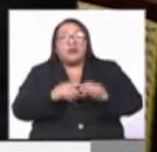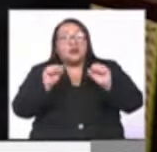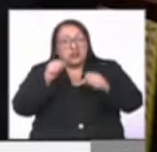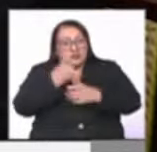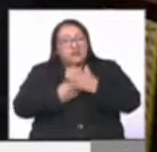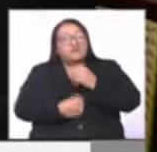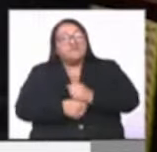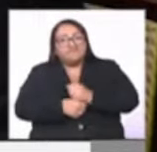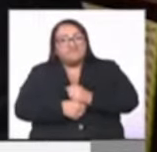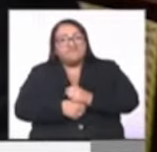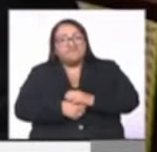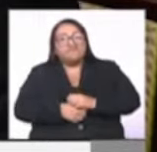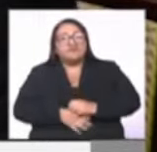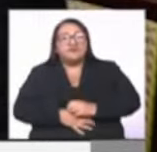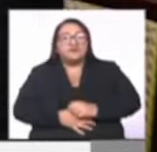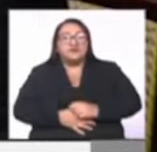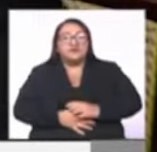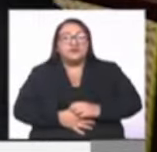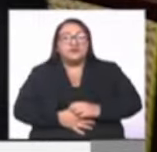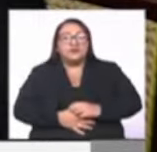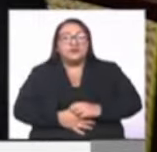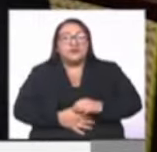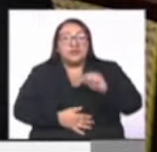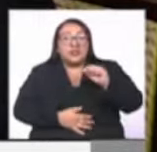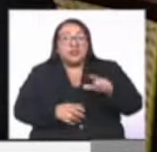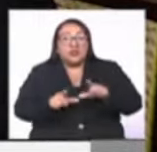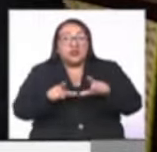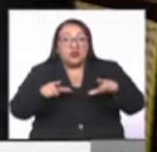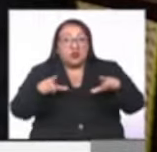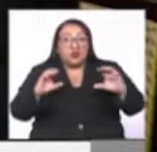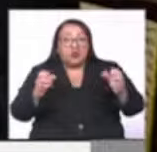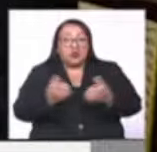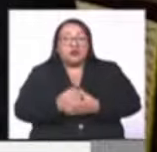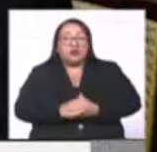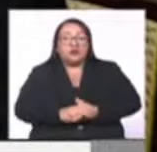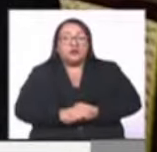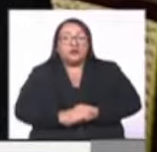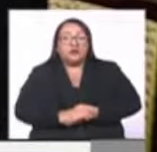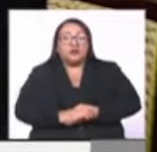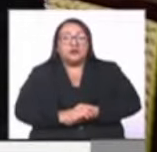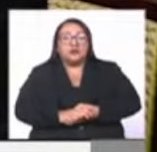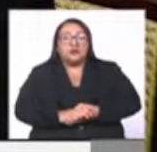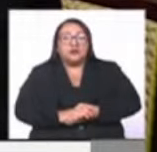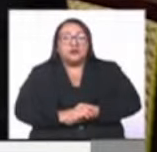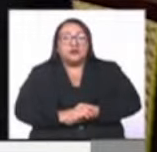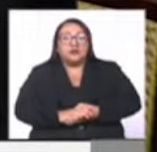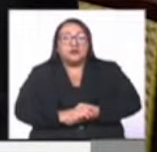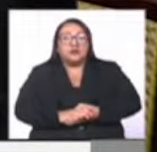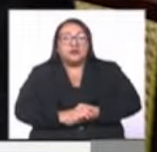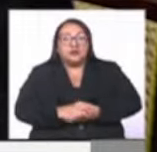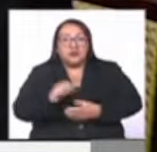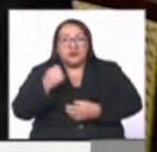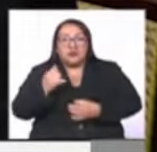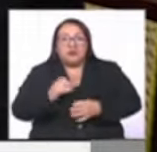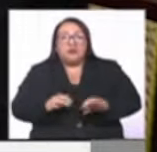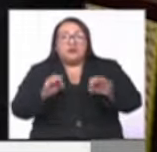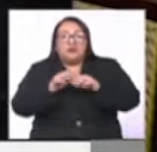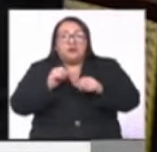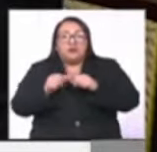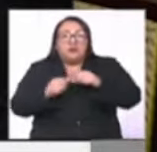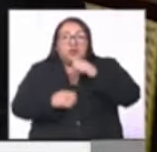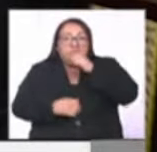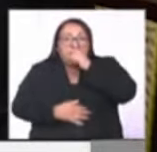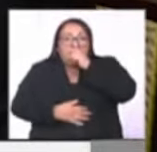Confío en que en esta sede par hay un importante número de